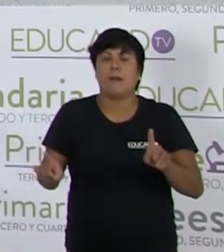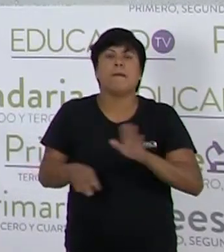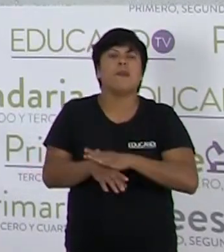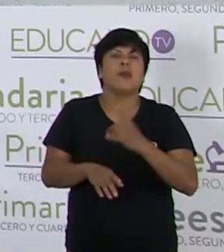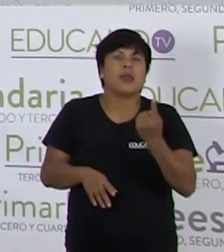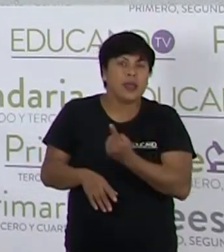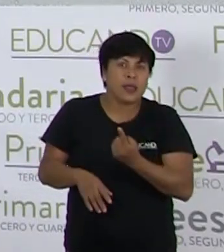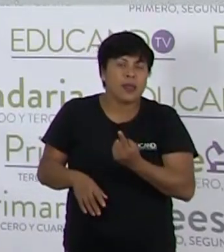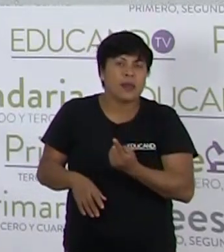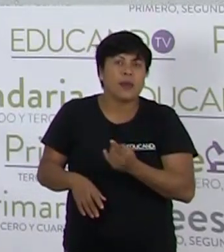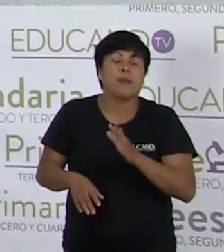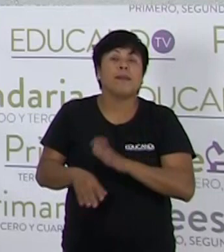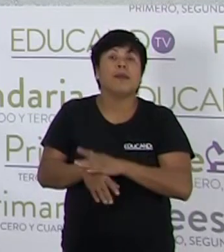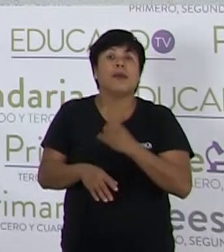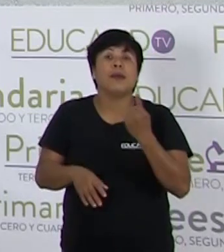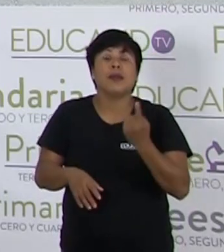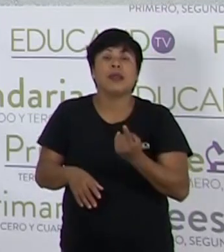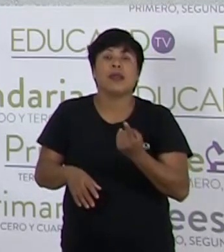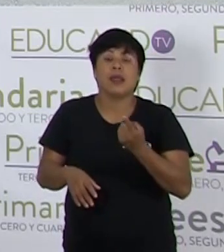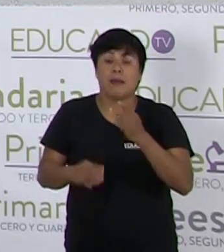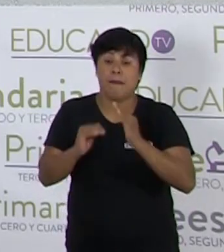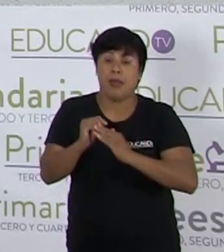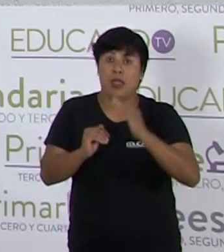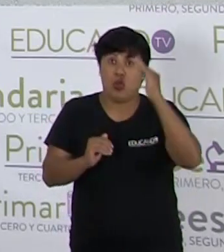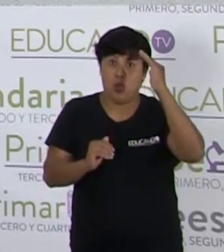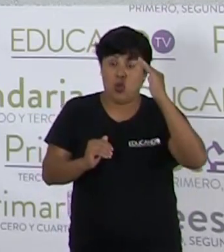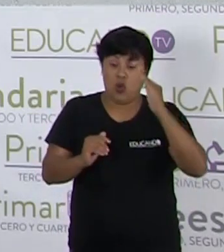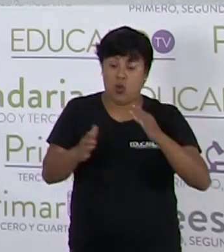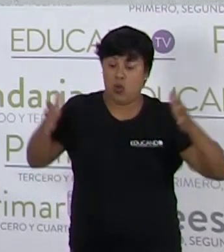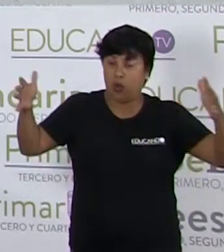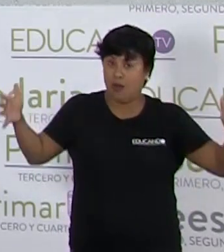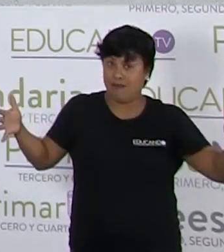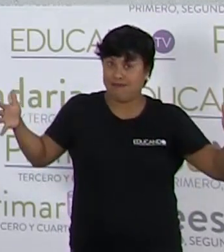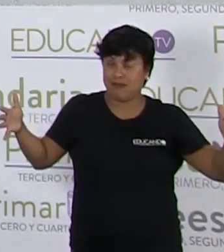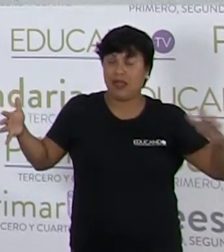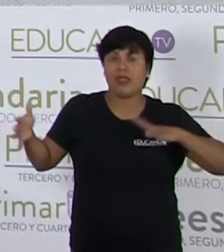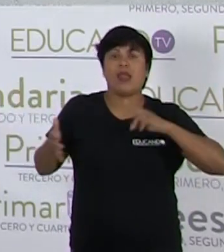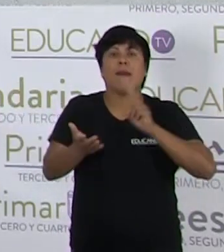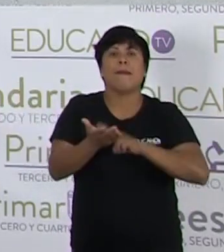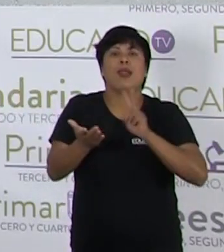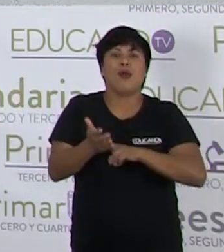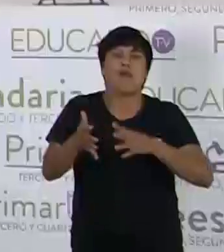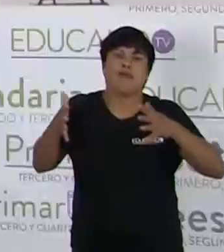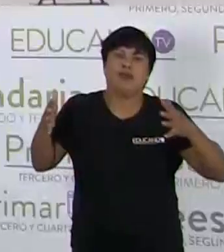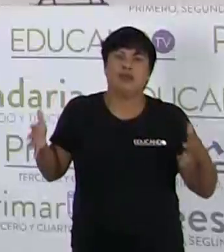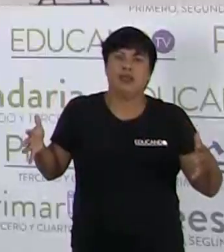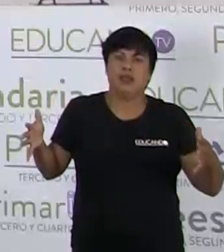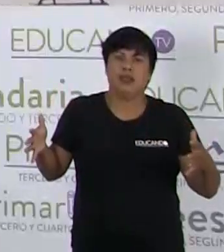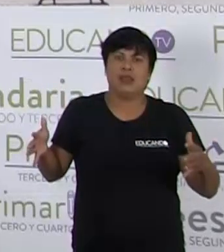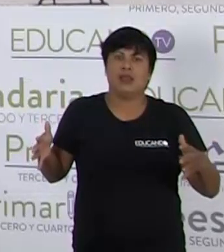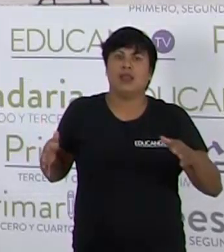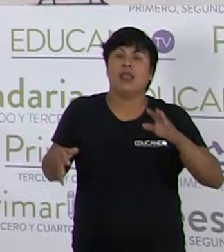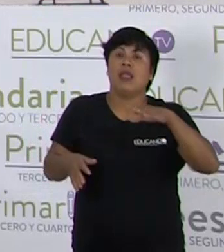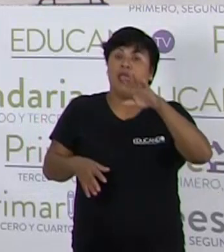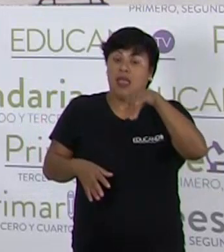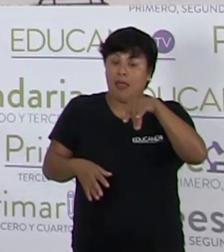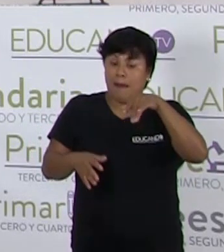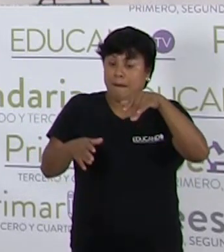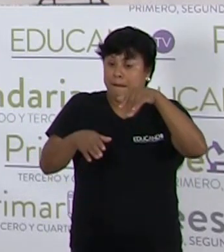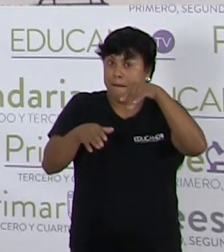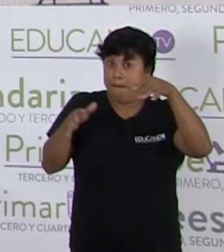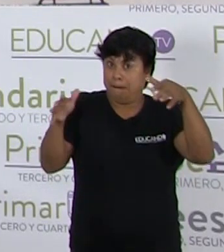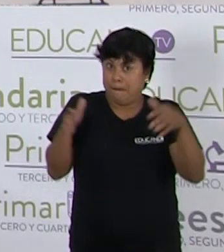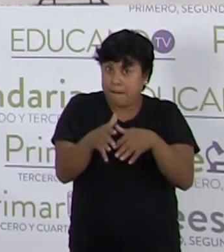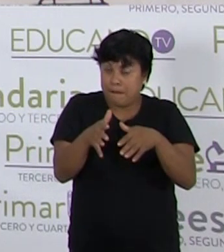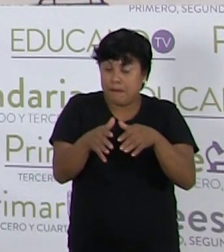qué? Porque el de mayor tamaño tiene un mayor valor y el de menor tamaño